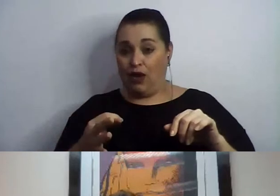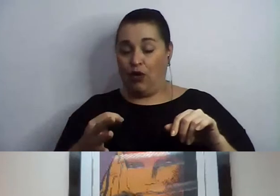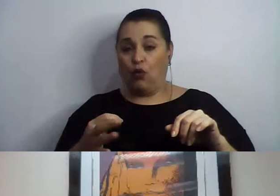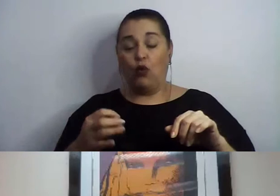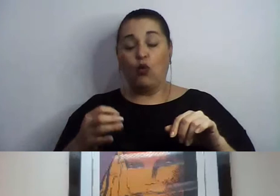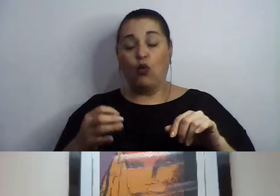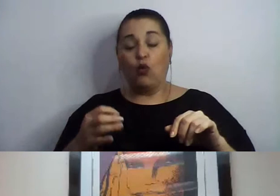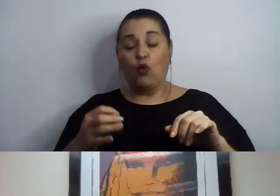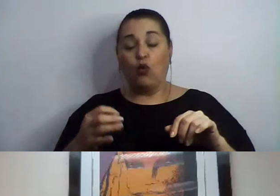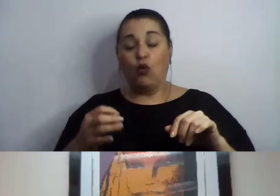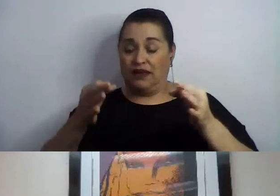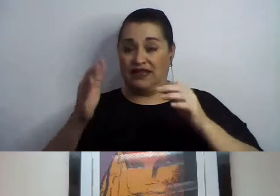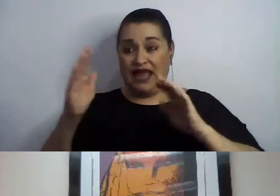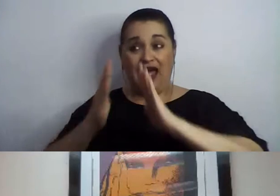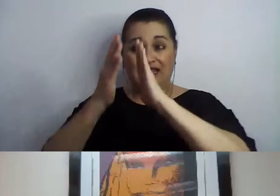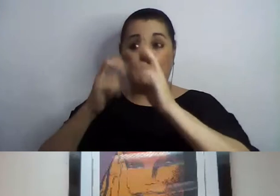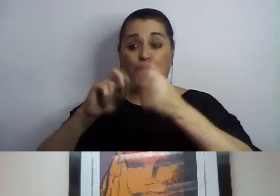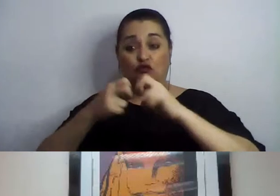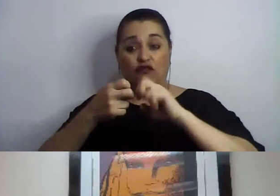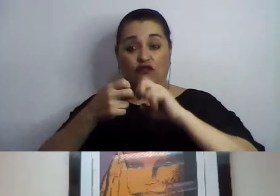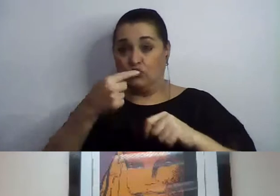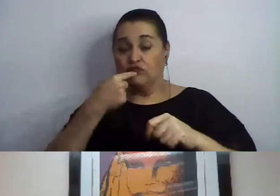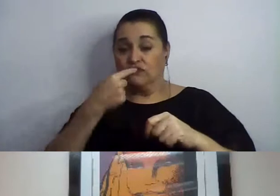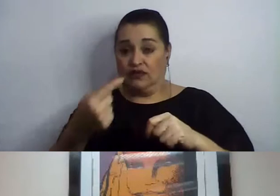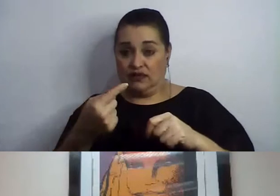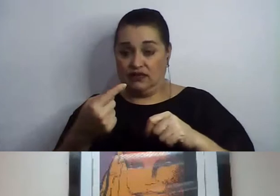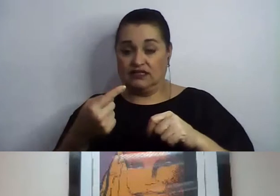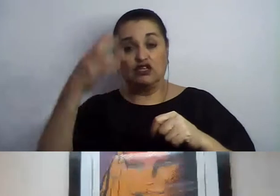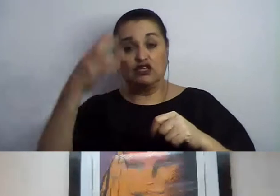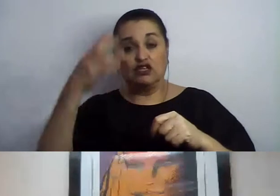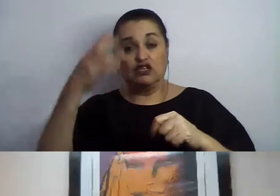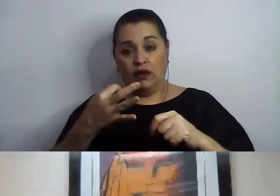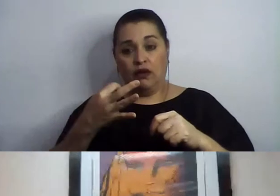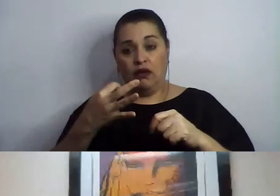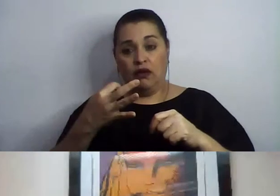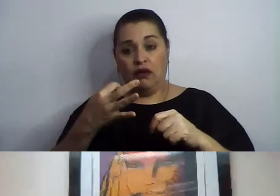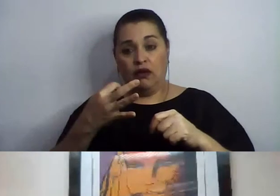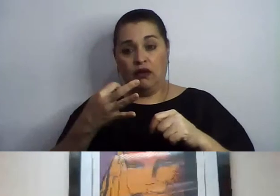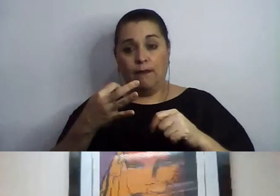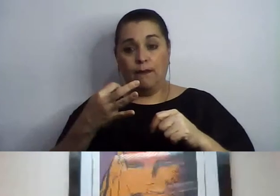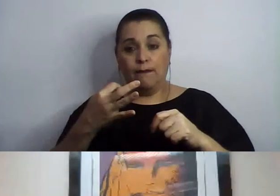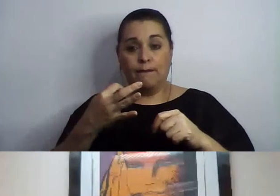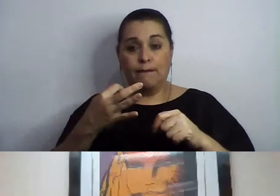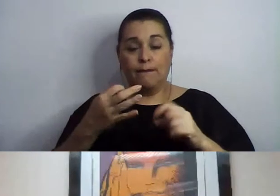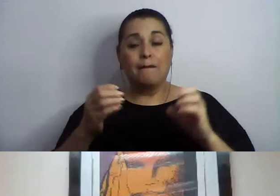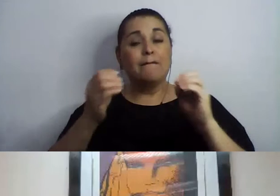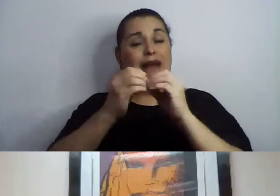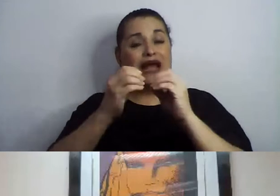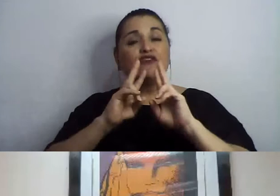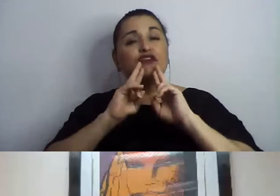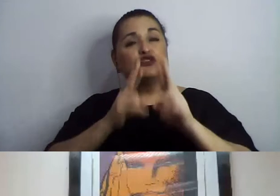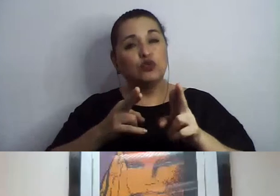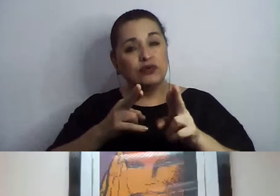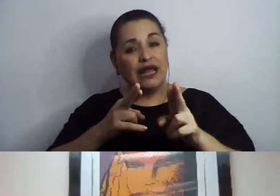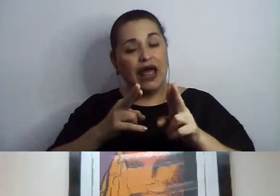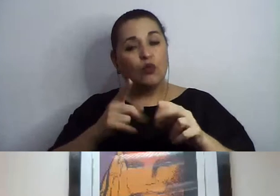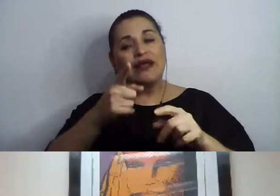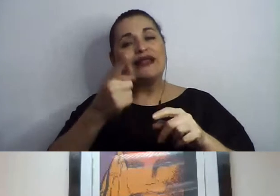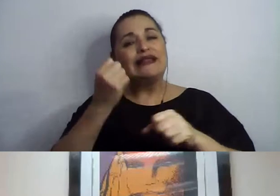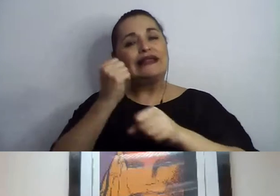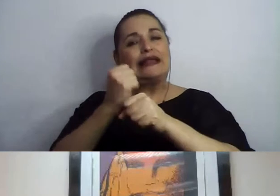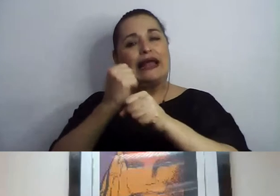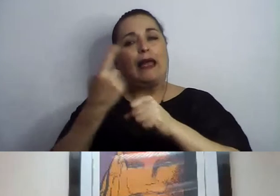ante la la problemática que usted señala yo creo que más que más que un resultado creo que es una tarea pendiente en el